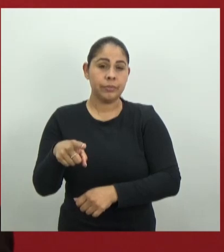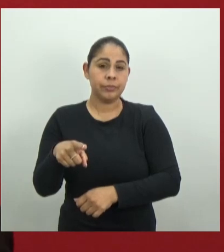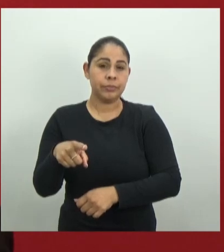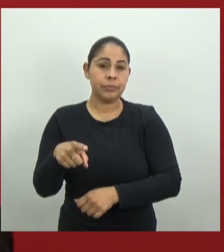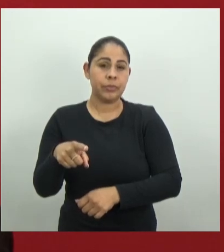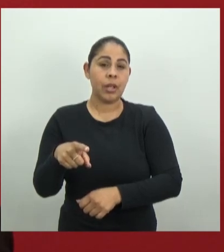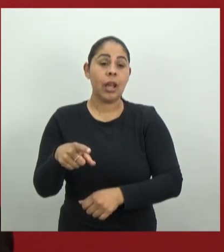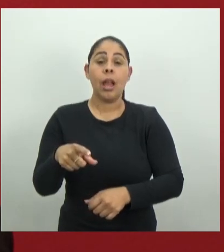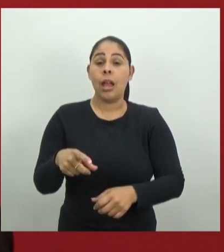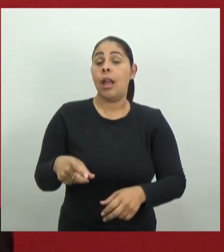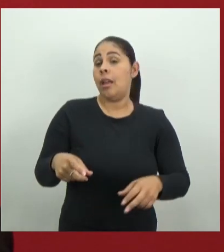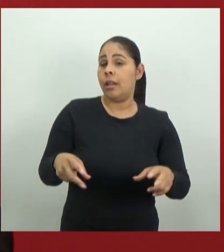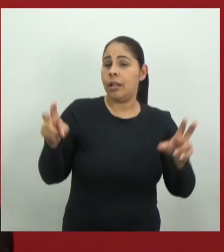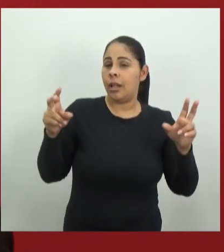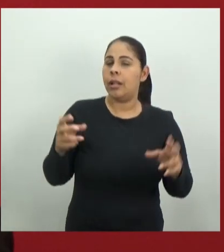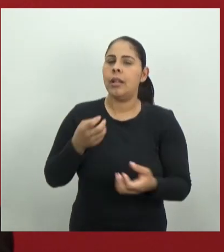la gracia.